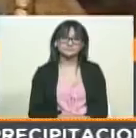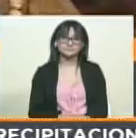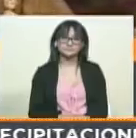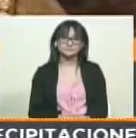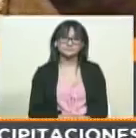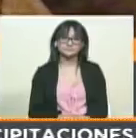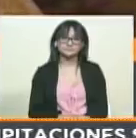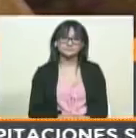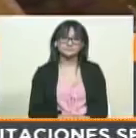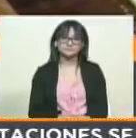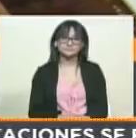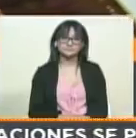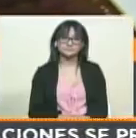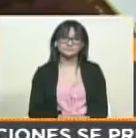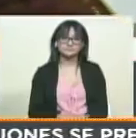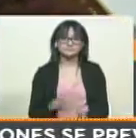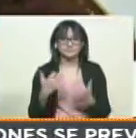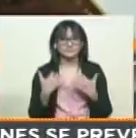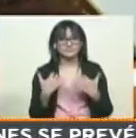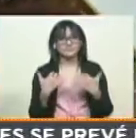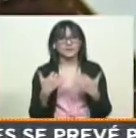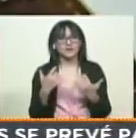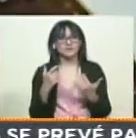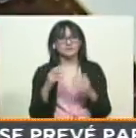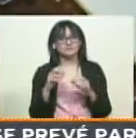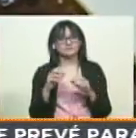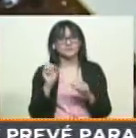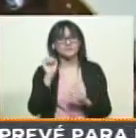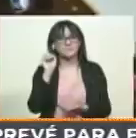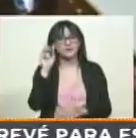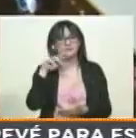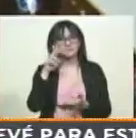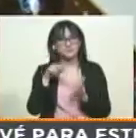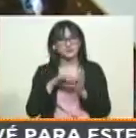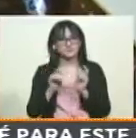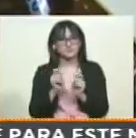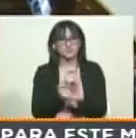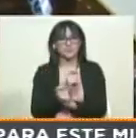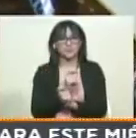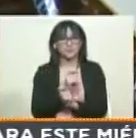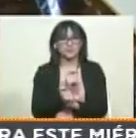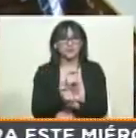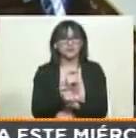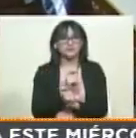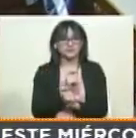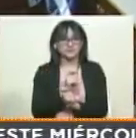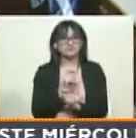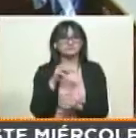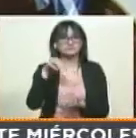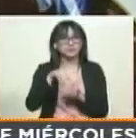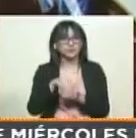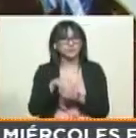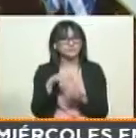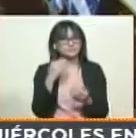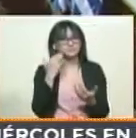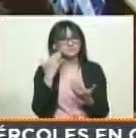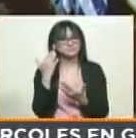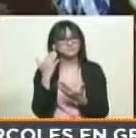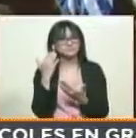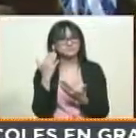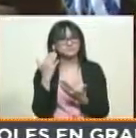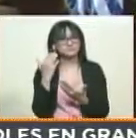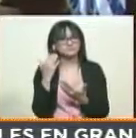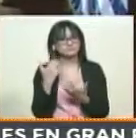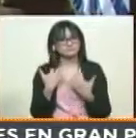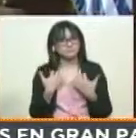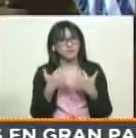La sesión solemne que se realizó en el Salón Protocolar del Palacio Federal Legislativo, sede de la Asamblea Nacional Constituyente, donde se dirigió